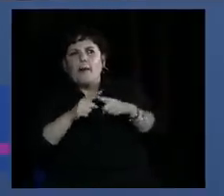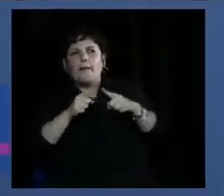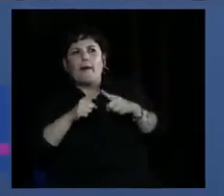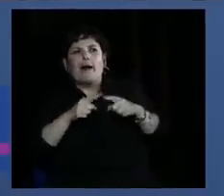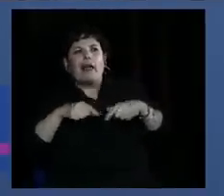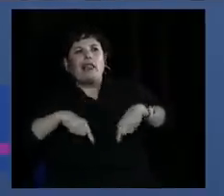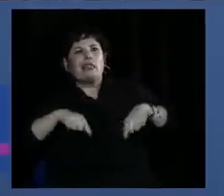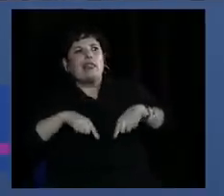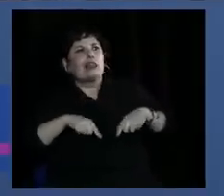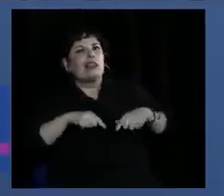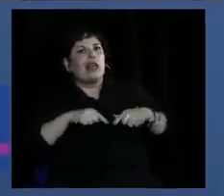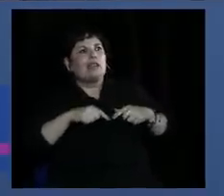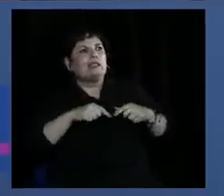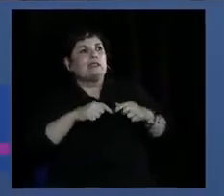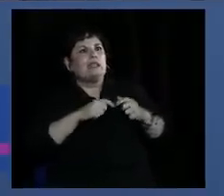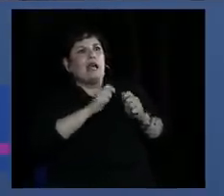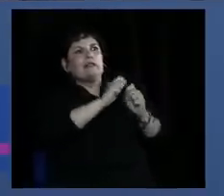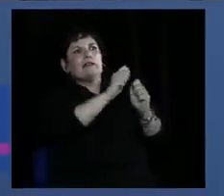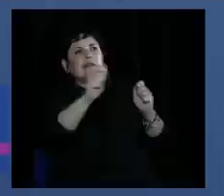las intendencias, que ha sido